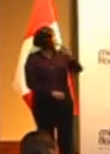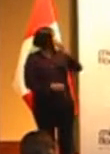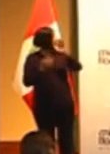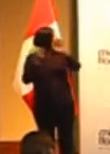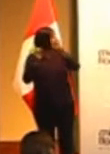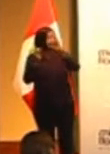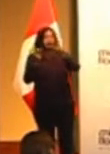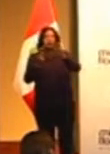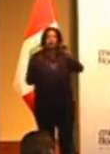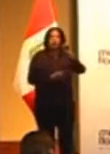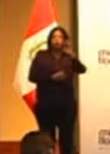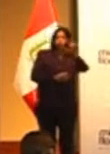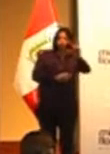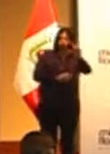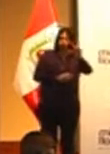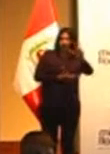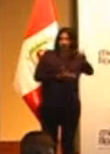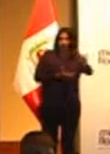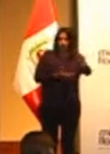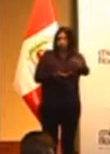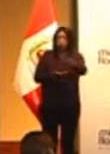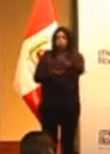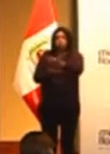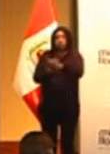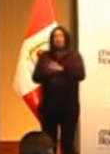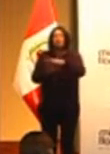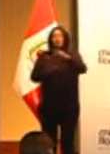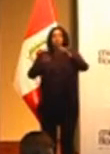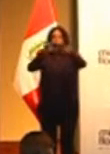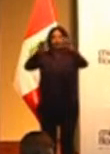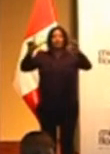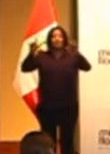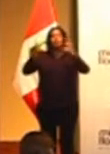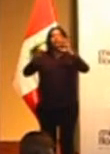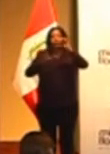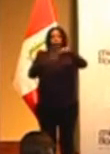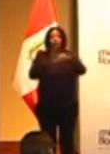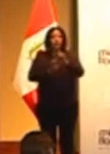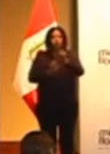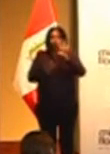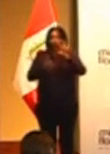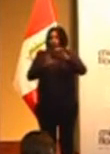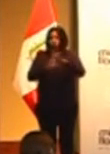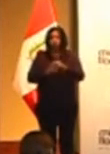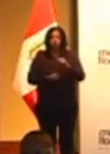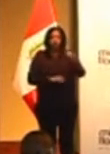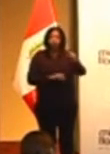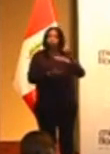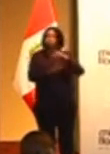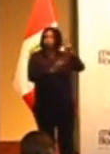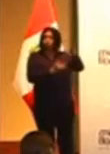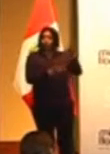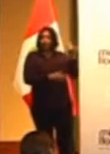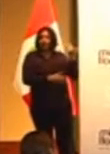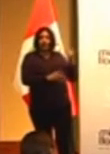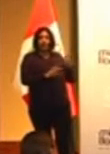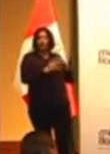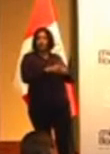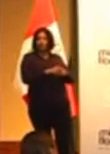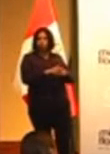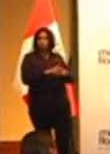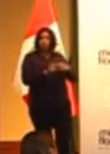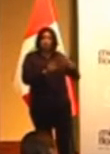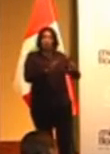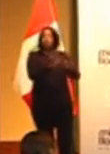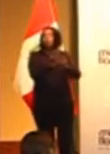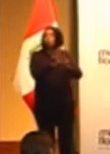703 toneladas recolectadas de residuos sólidos del programa Basura, que no es basura. Este fue un programa que comenzó, y es un